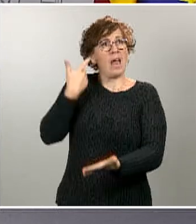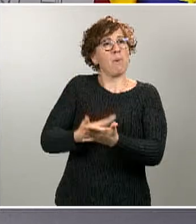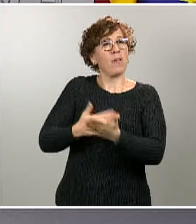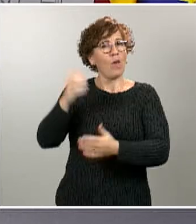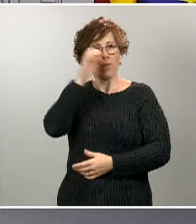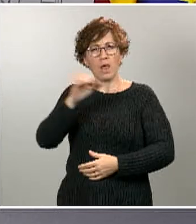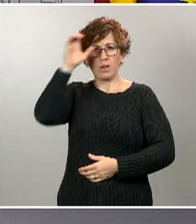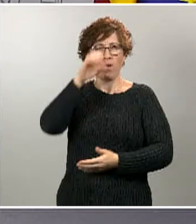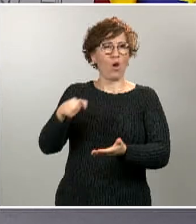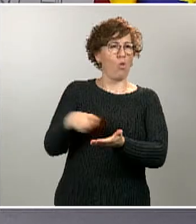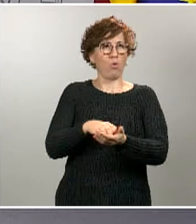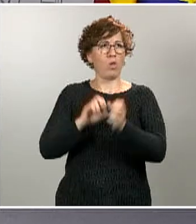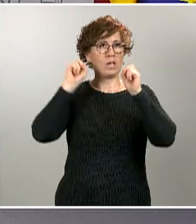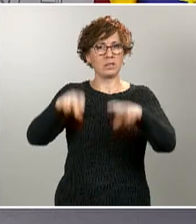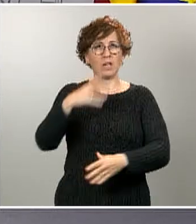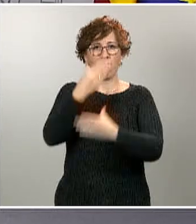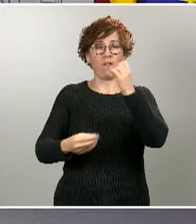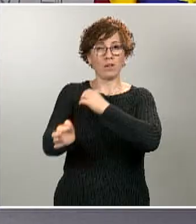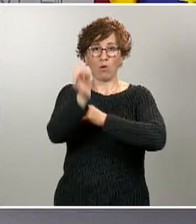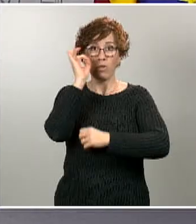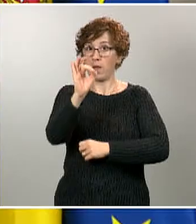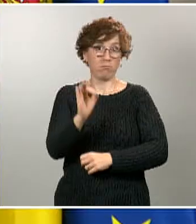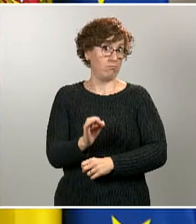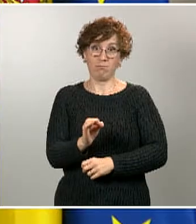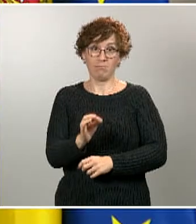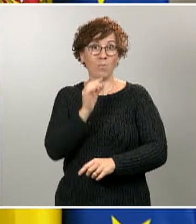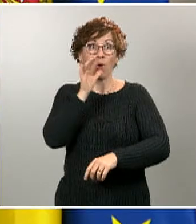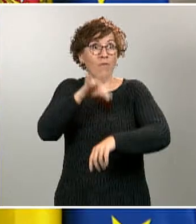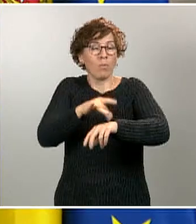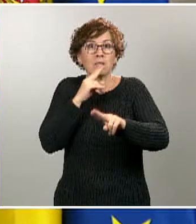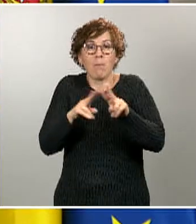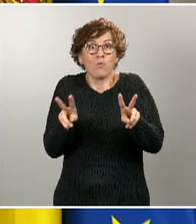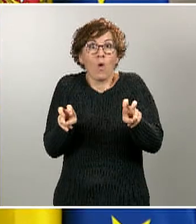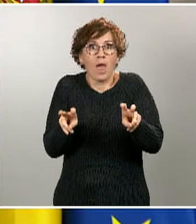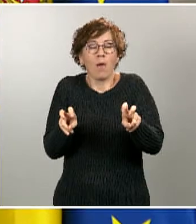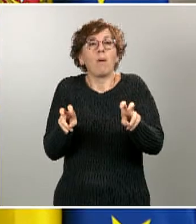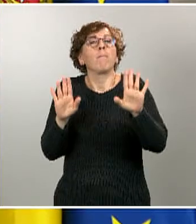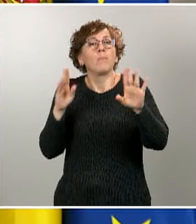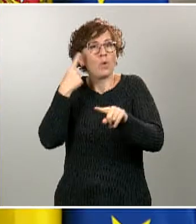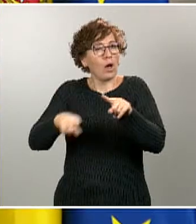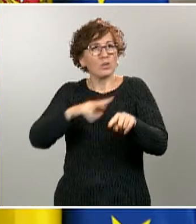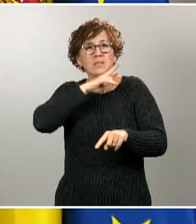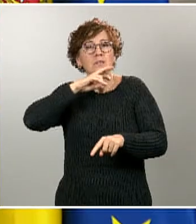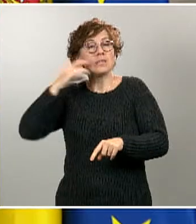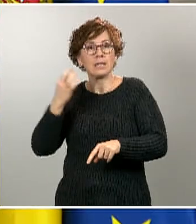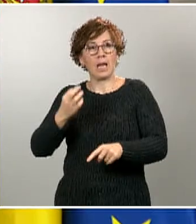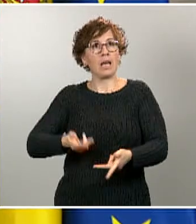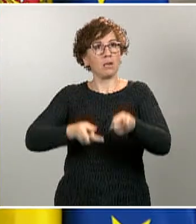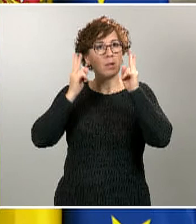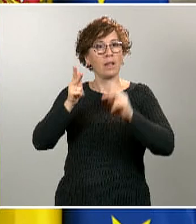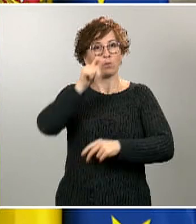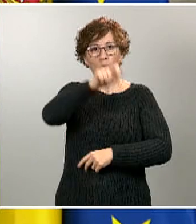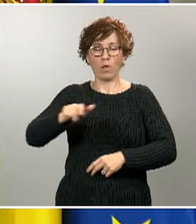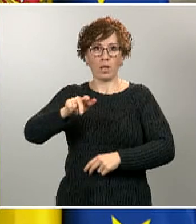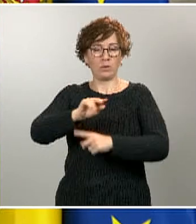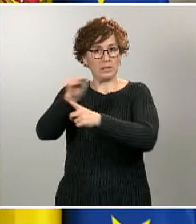nueva. Vamos a hacerlo con respeto a los derechos y libertades de los ciudadanos y siempre intentando, cuando sea posible, anticipar las cosas